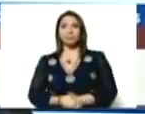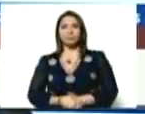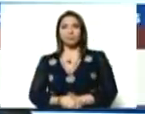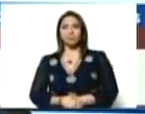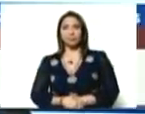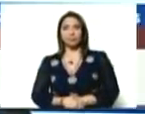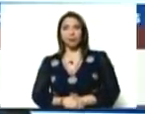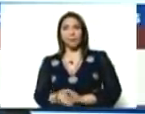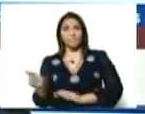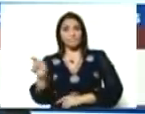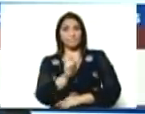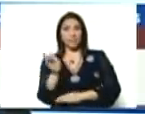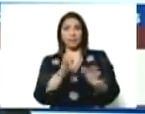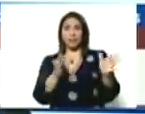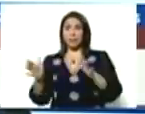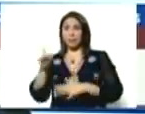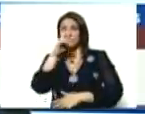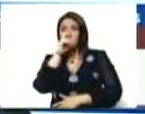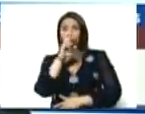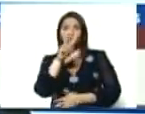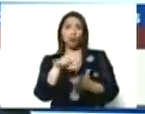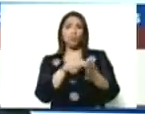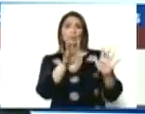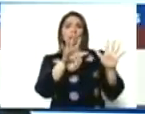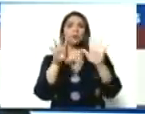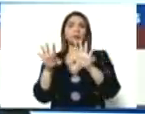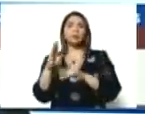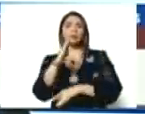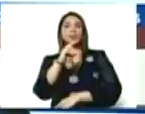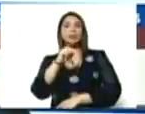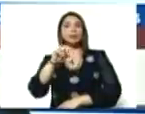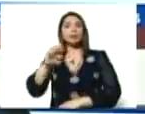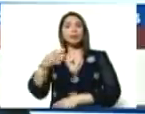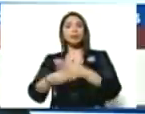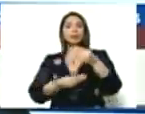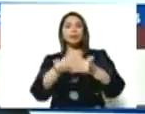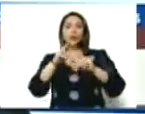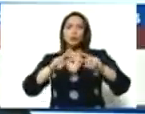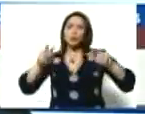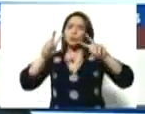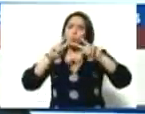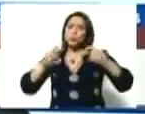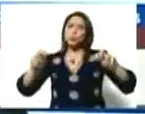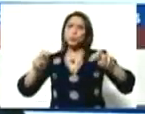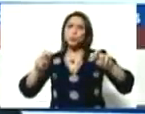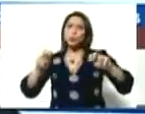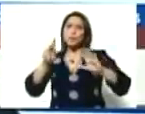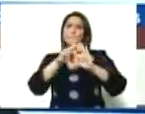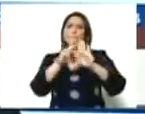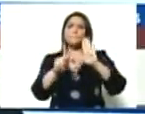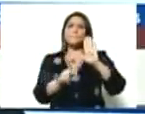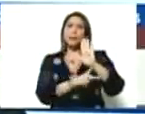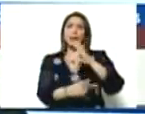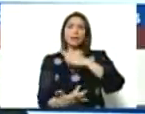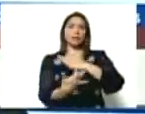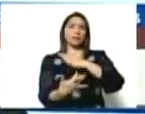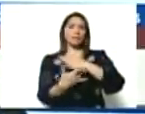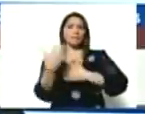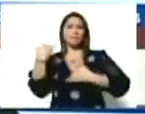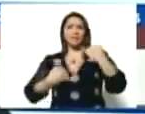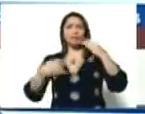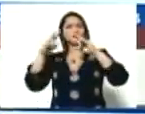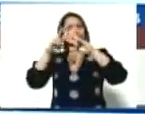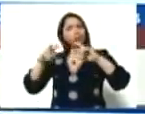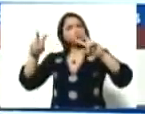En el mes de marzo del año 2019, el CNE realizó un análisis de los inventarios del parque tecnológico con la finalidad de